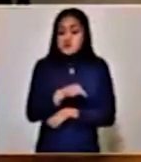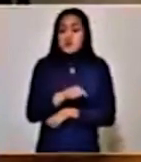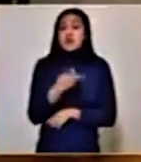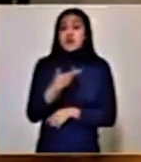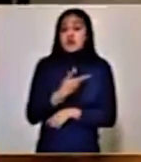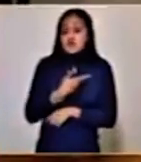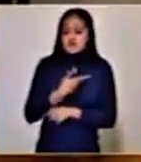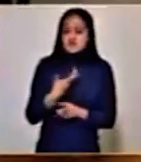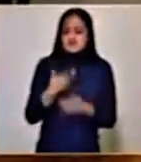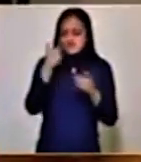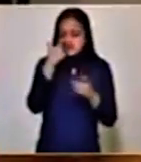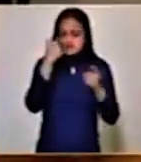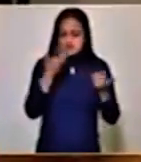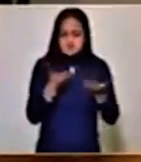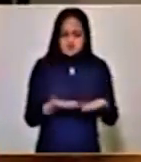discrepancias